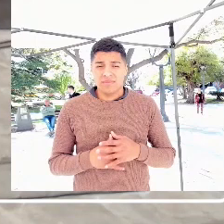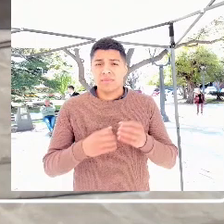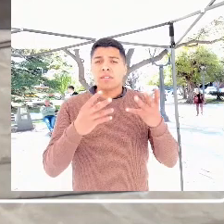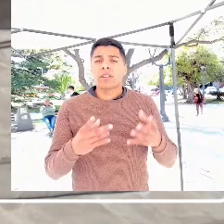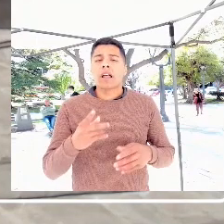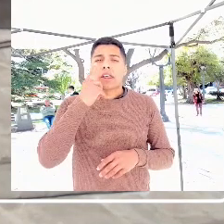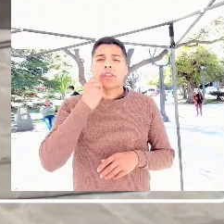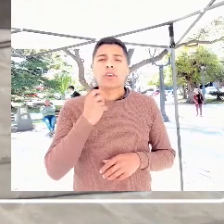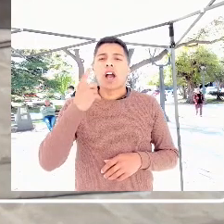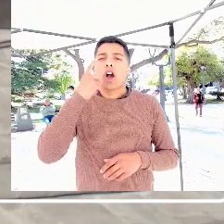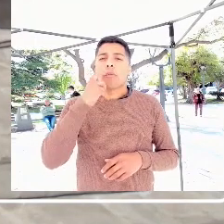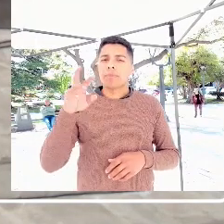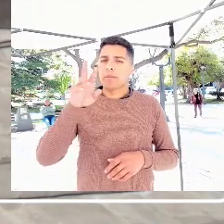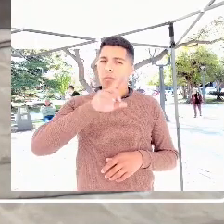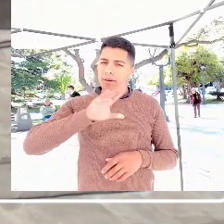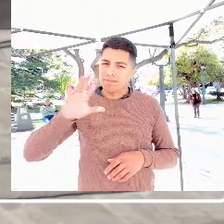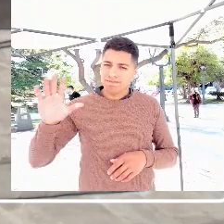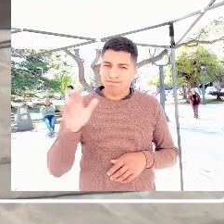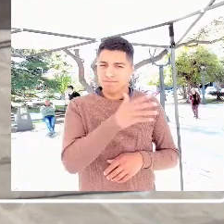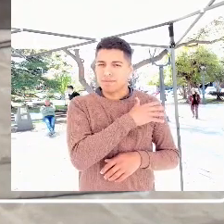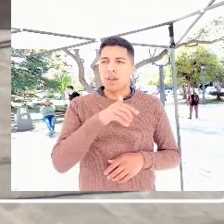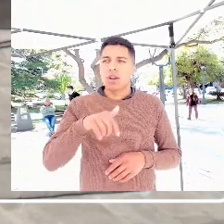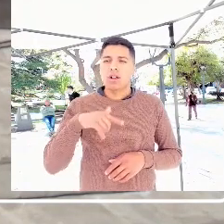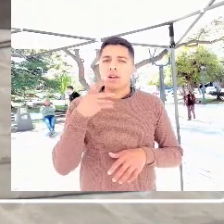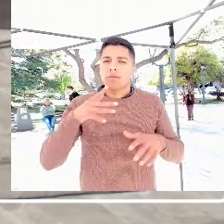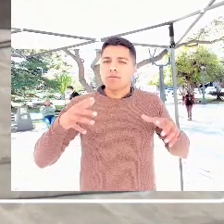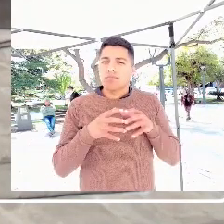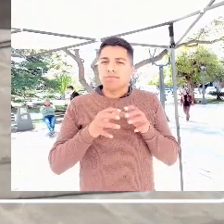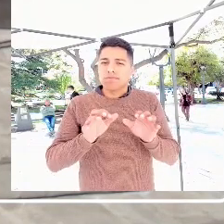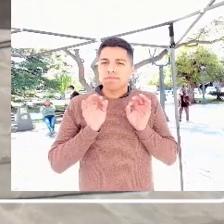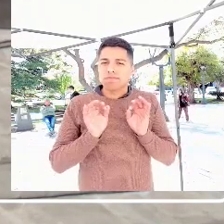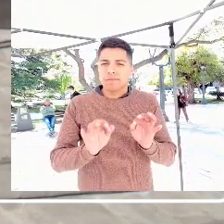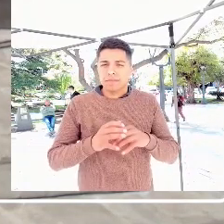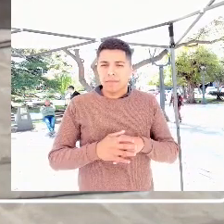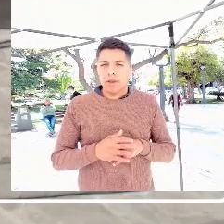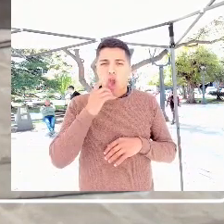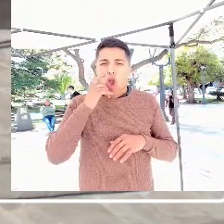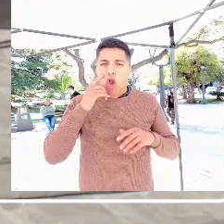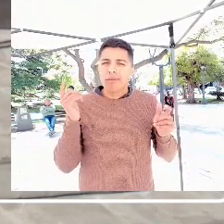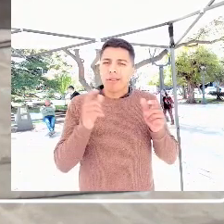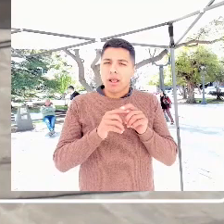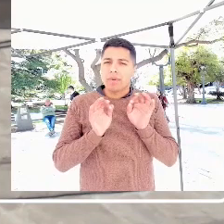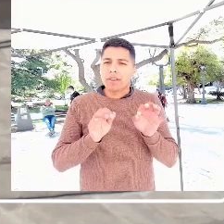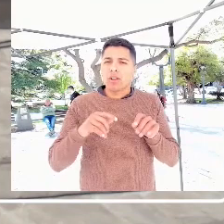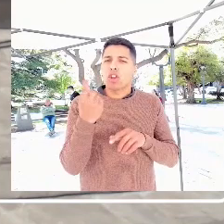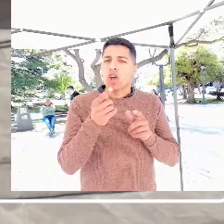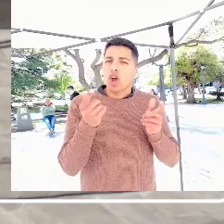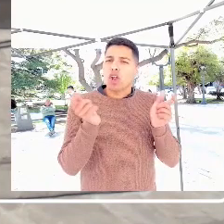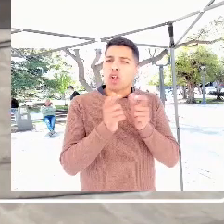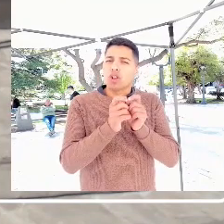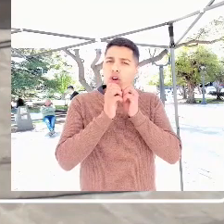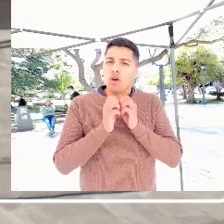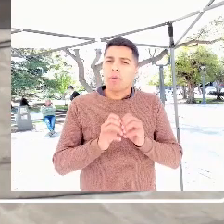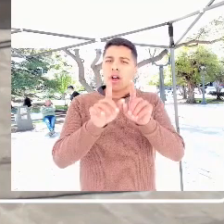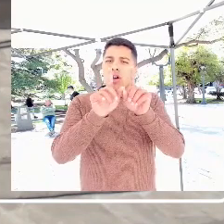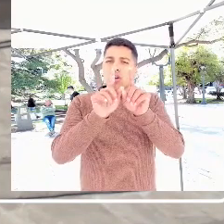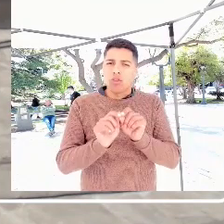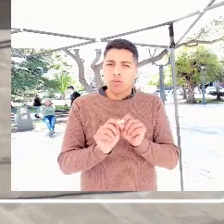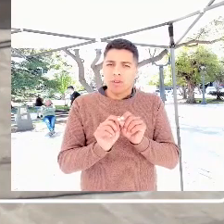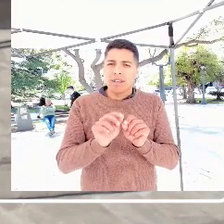Buenos días a todas y a todos. Con el quórum reglamentario se da por iniciada la sesión ordinaria